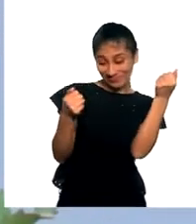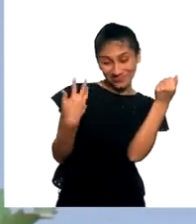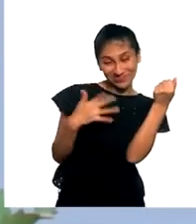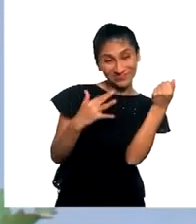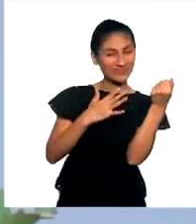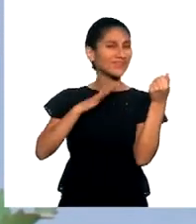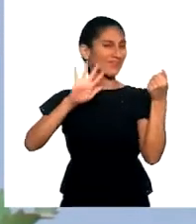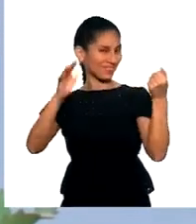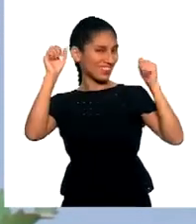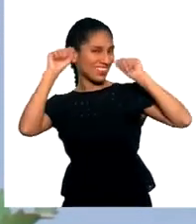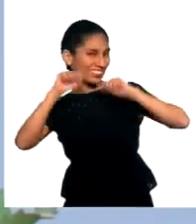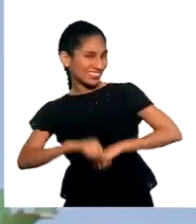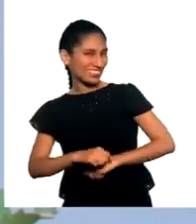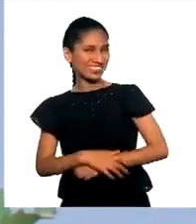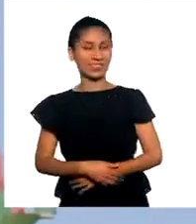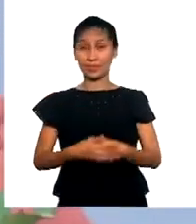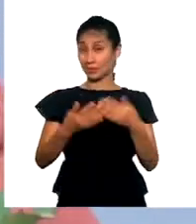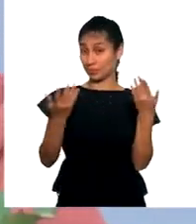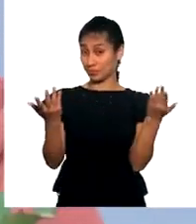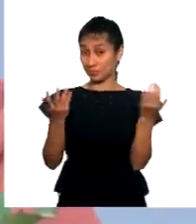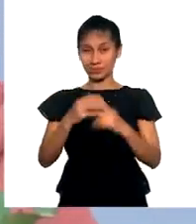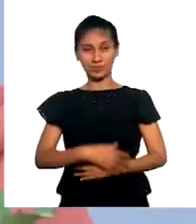ahora sí